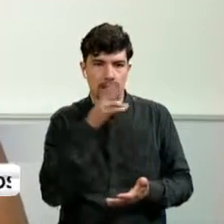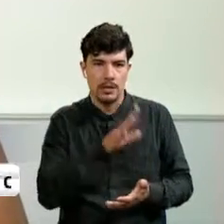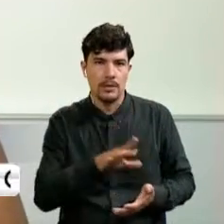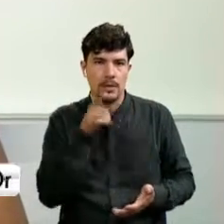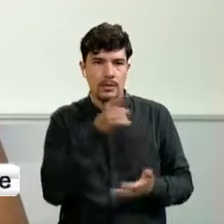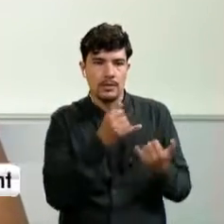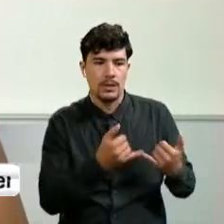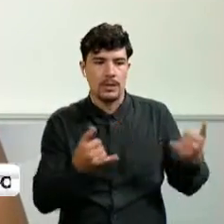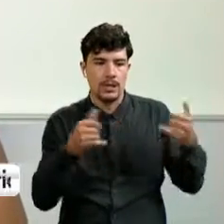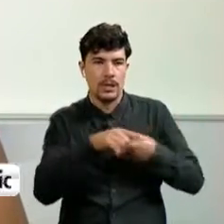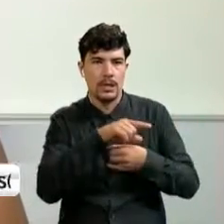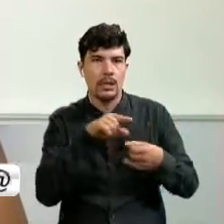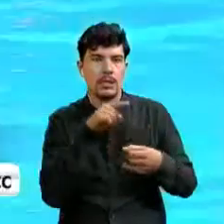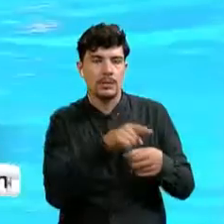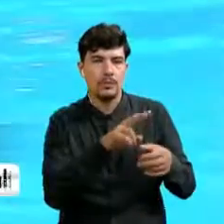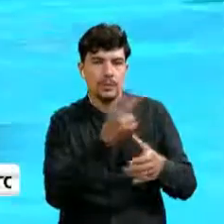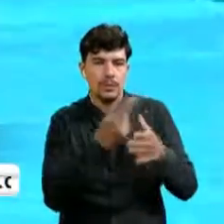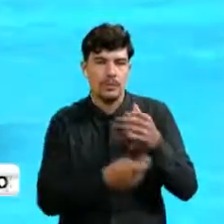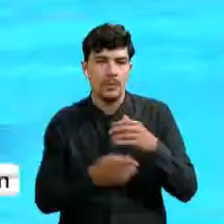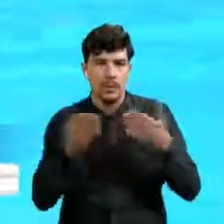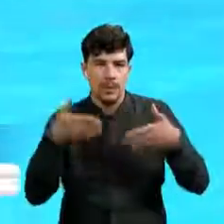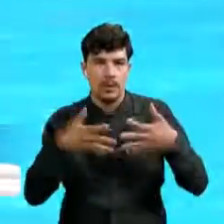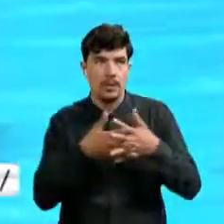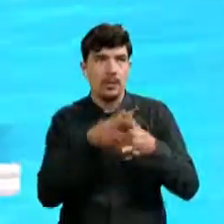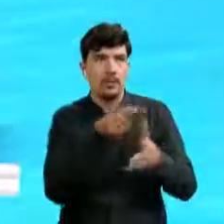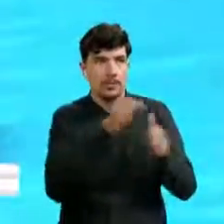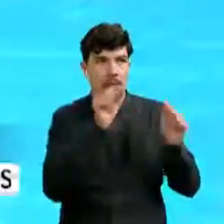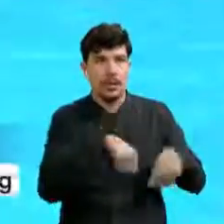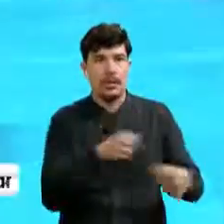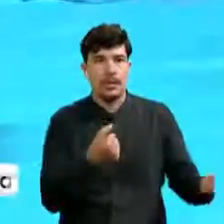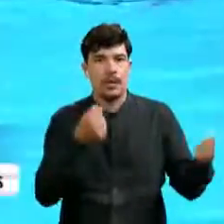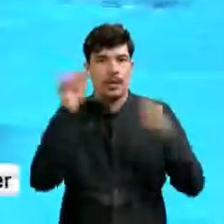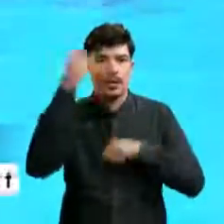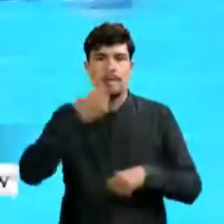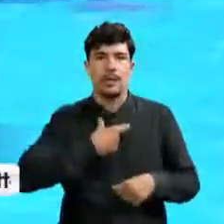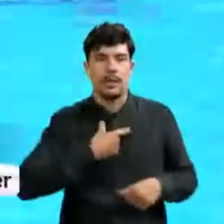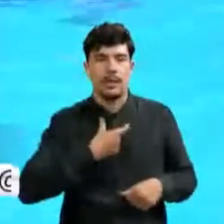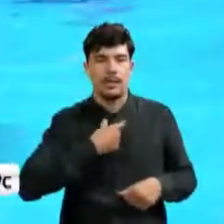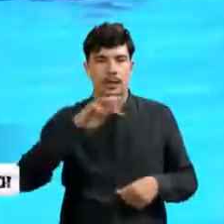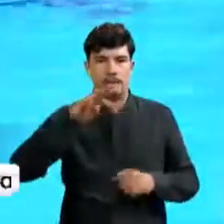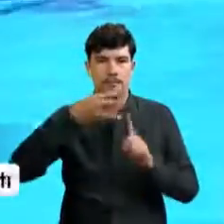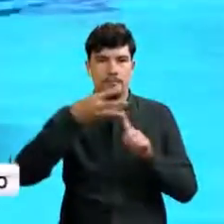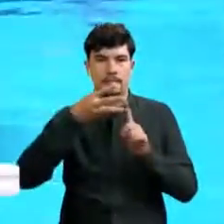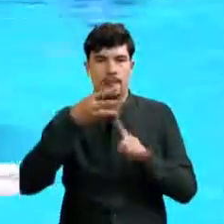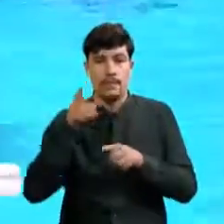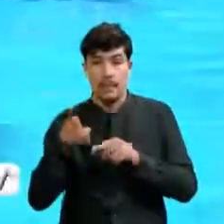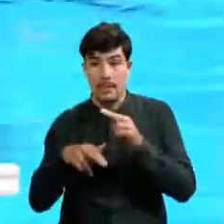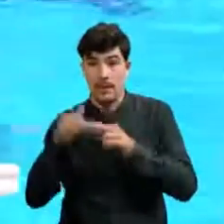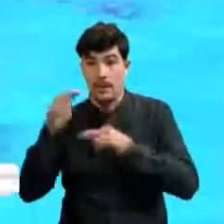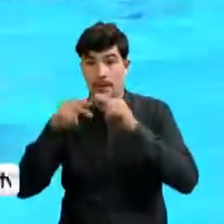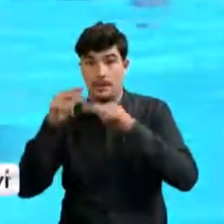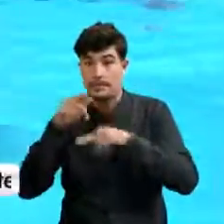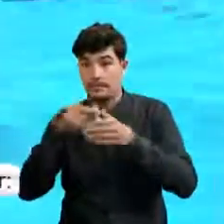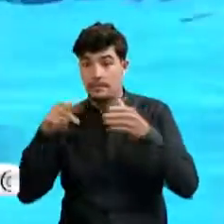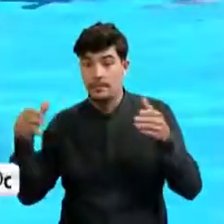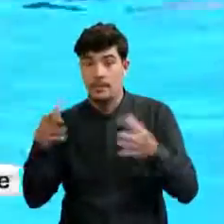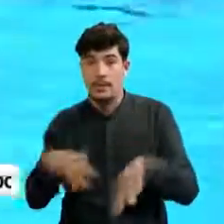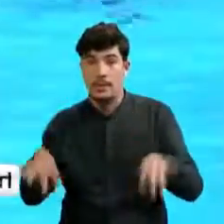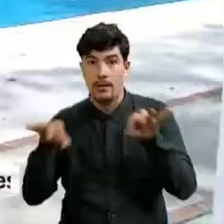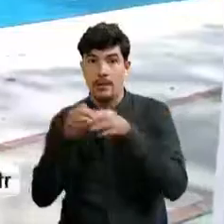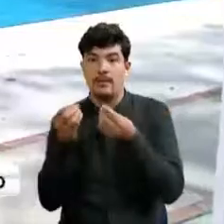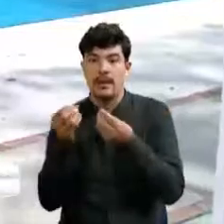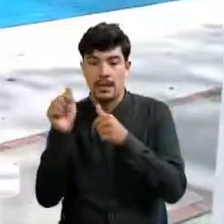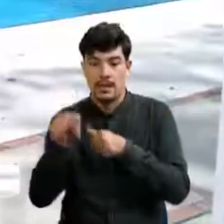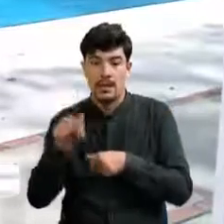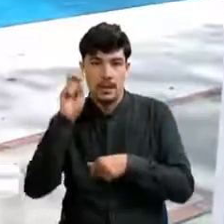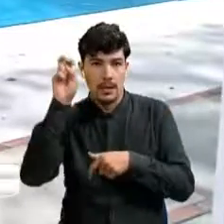esta modalidad con el dúo mixto donde se logró una medalla de bronce la construcción del complejo acuático resultó determinante para que norte de